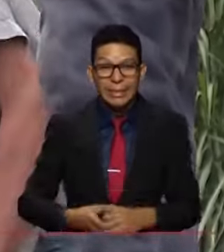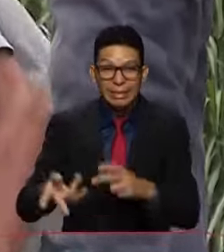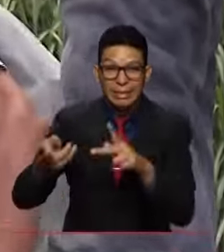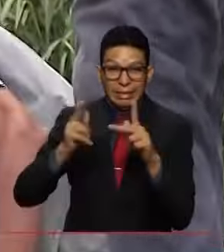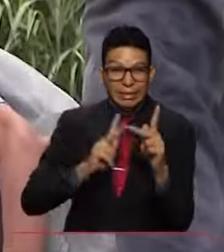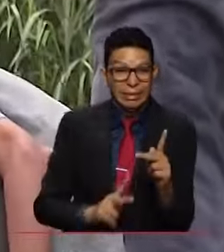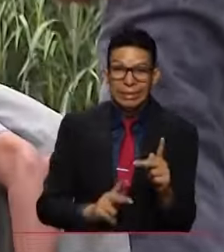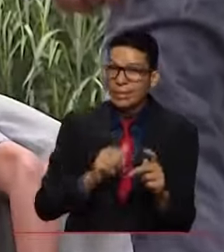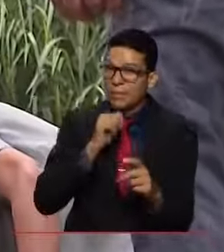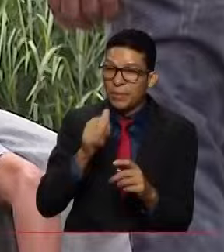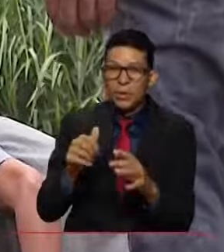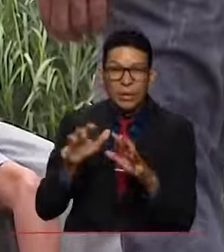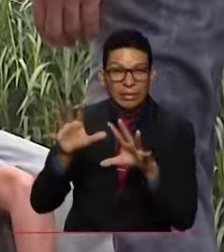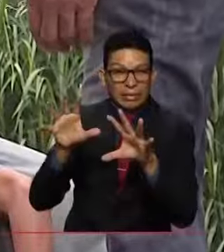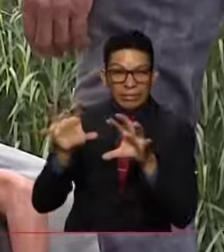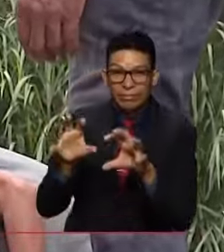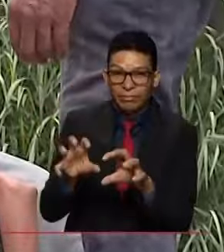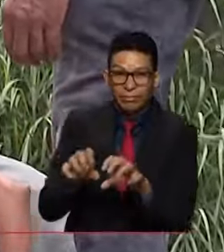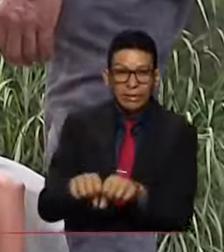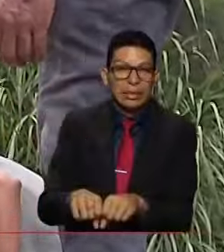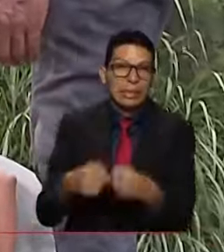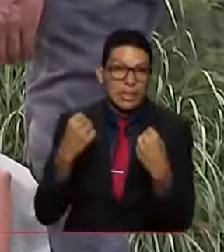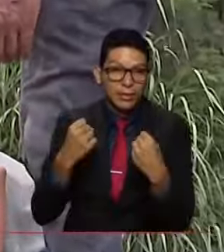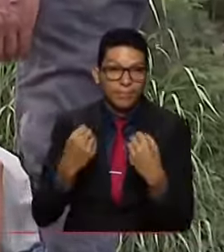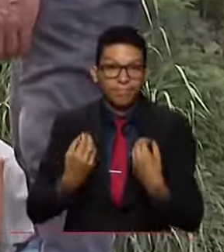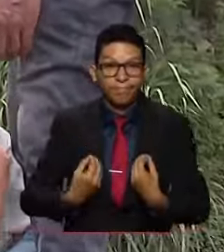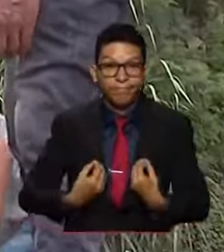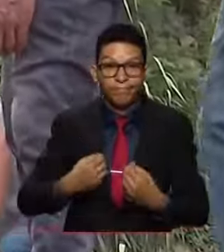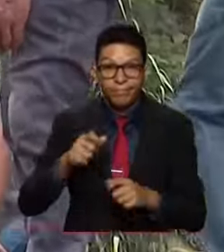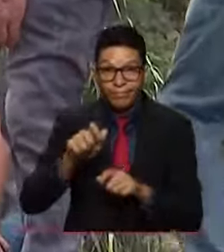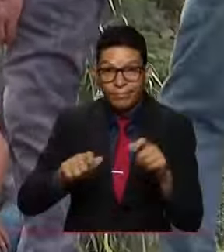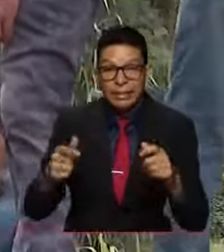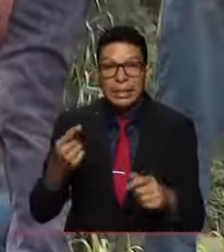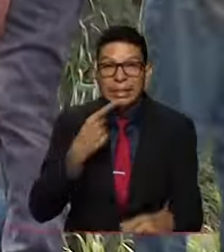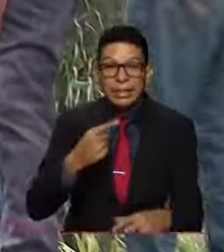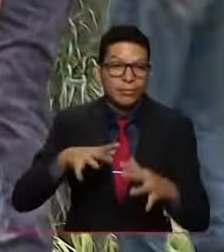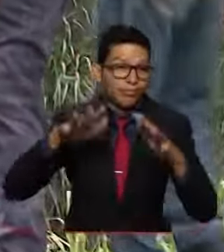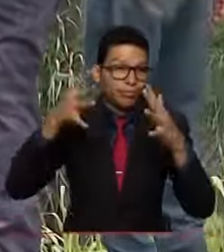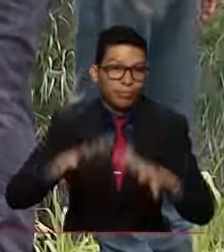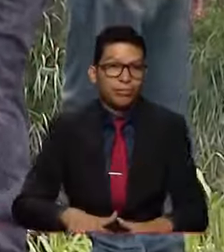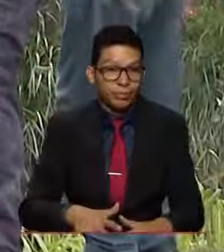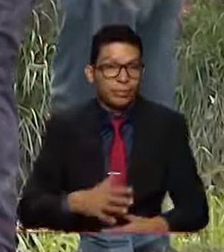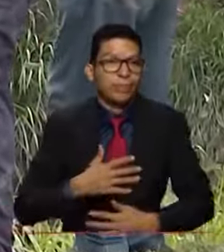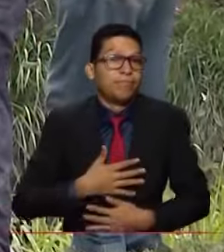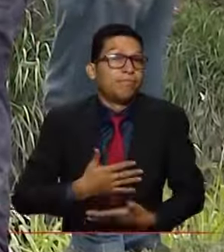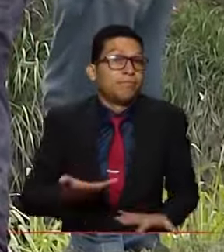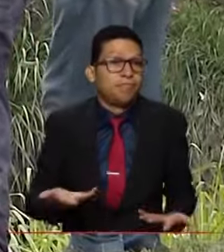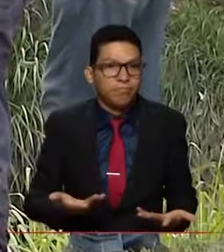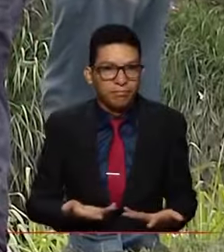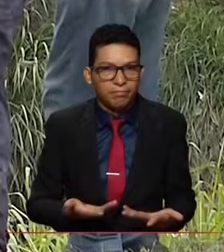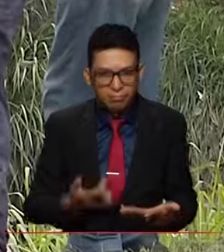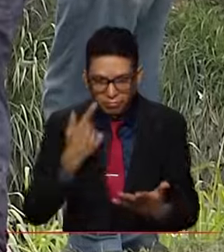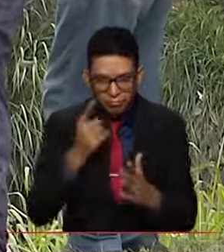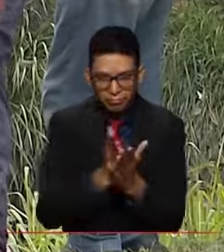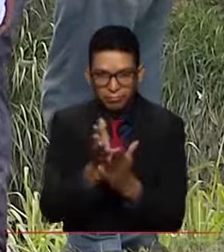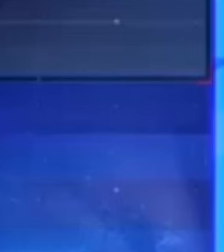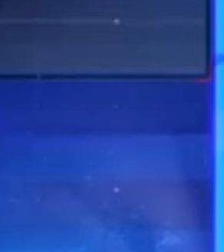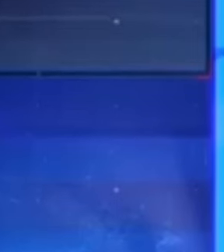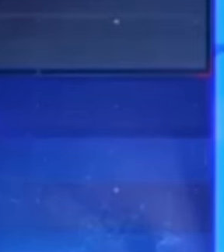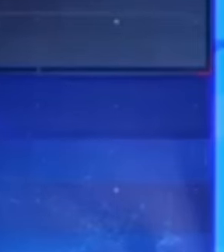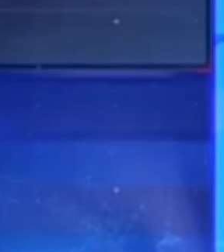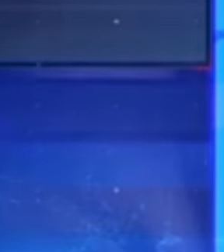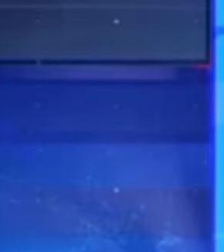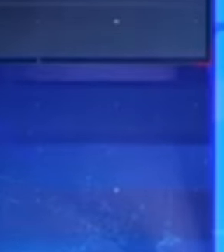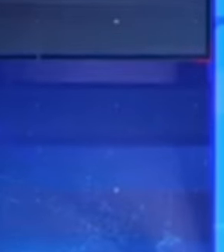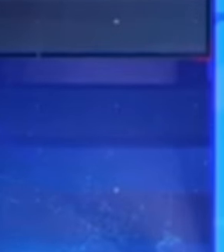muy mal estado y según lo que dicen los habitantes, podría desplomarse en cualquier momento. Es toda la información. Siga usted con más en estudio.